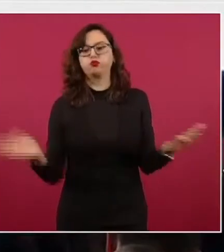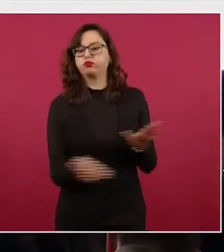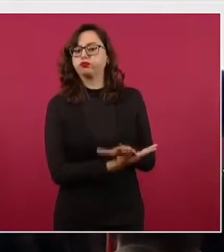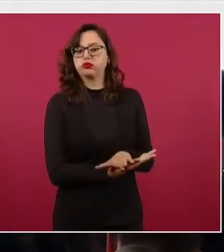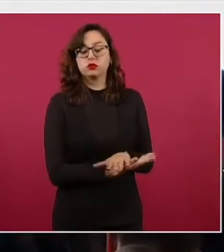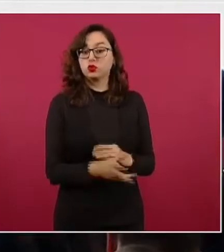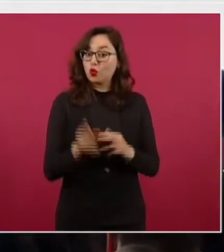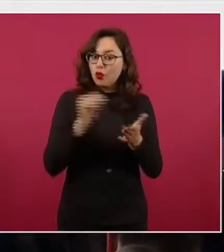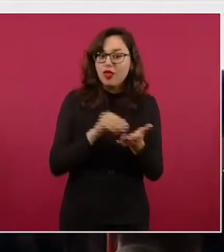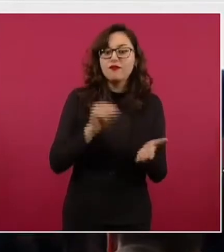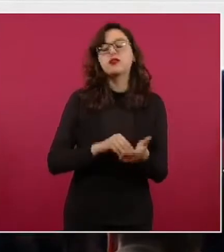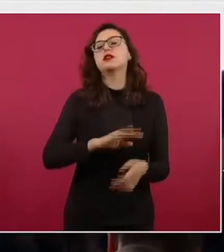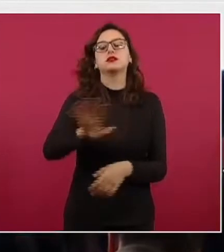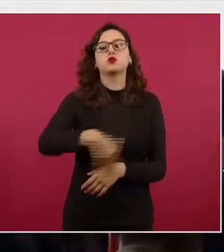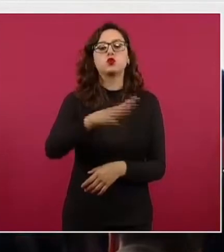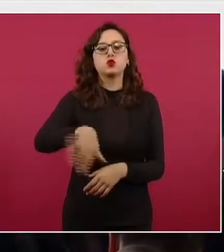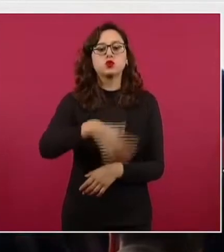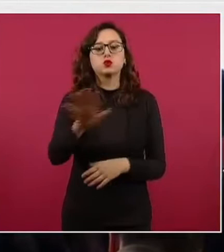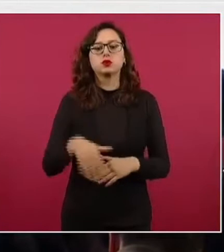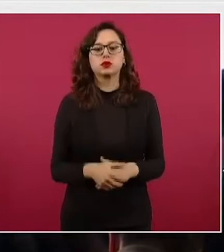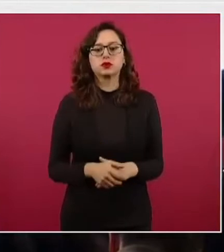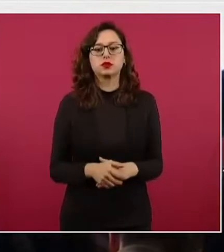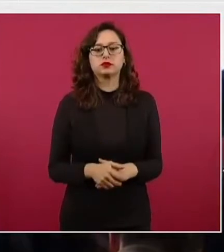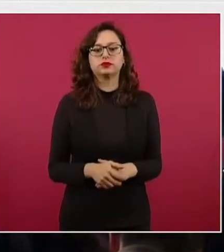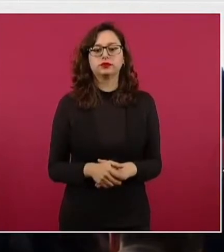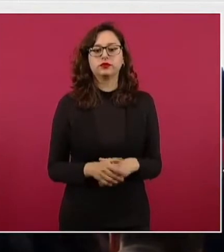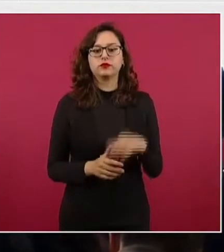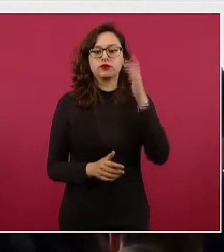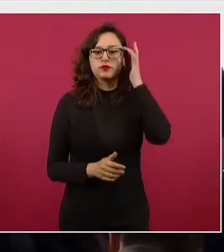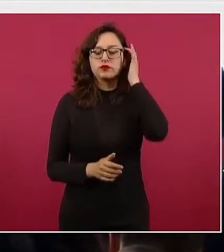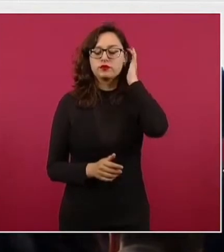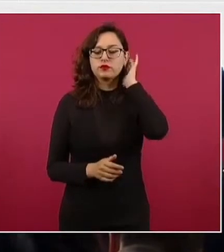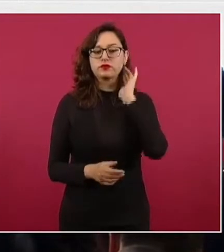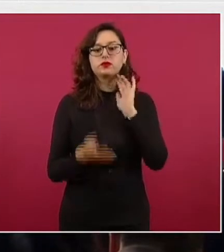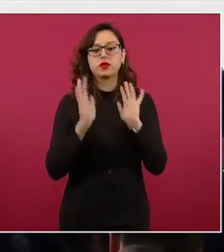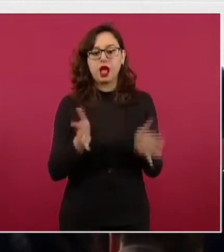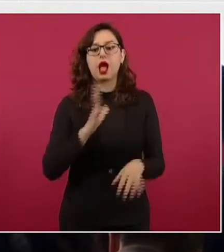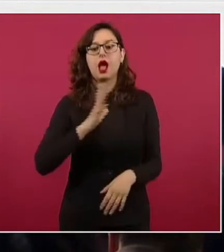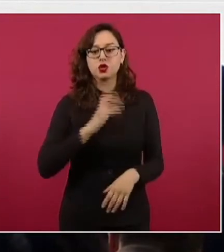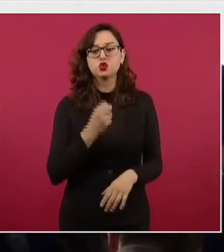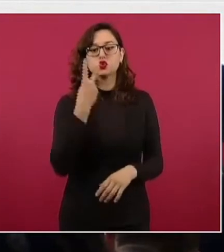Eve Fernández López, Salina Cruz, 2 detenidos.